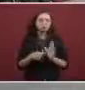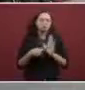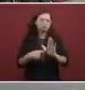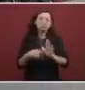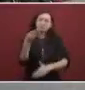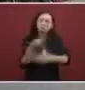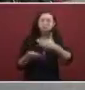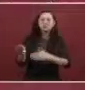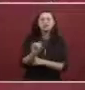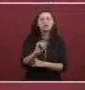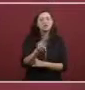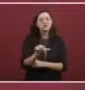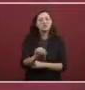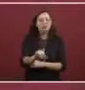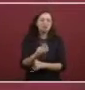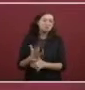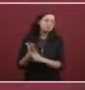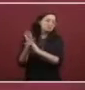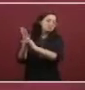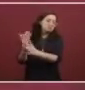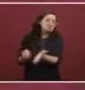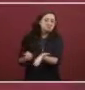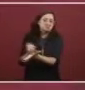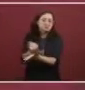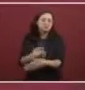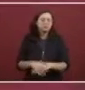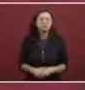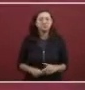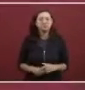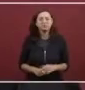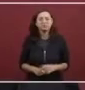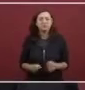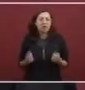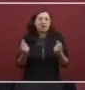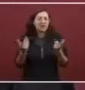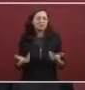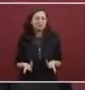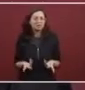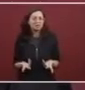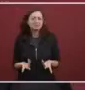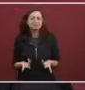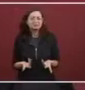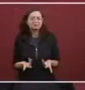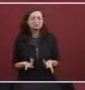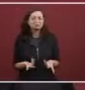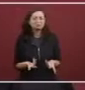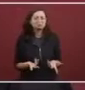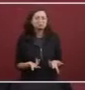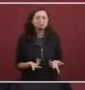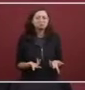INAI va a decidir qué hacer con esa